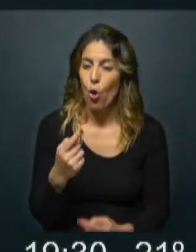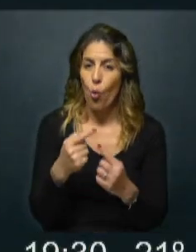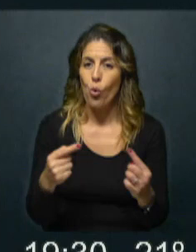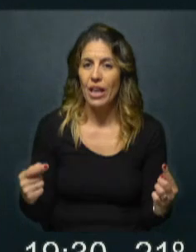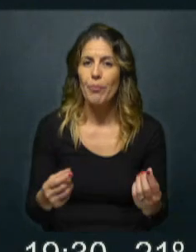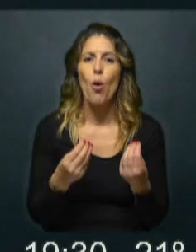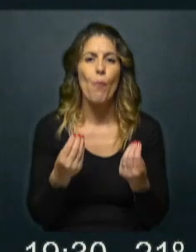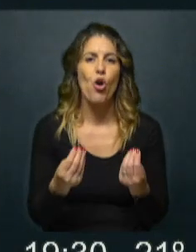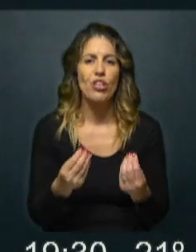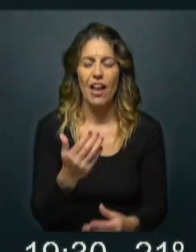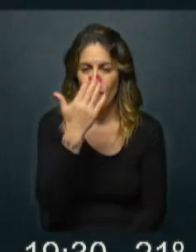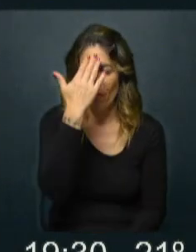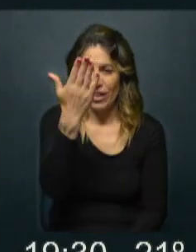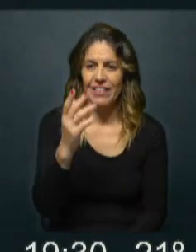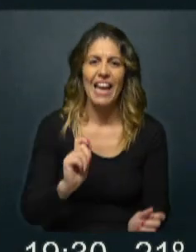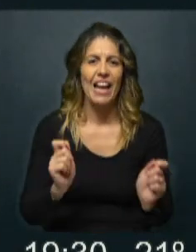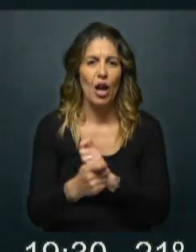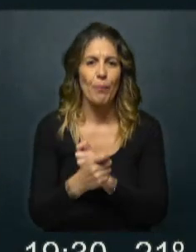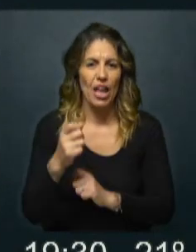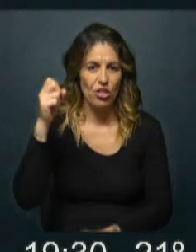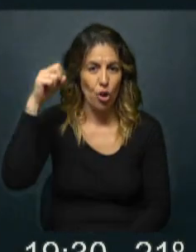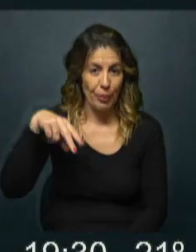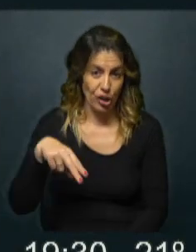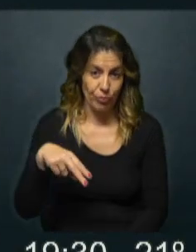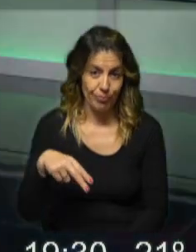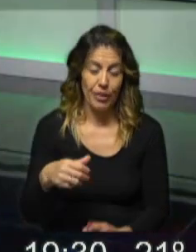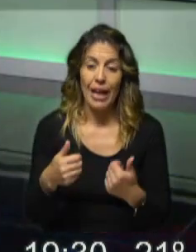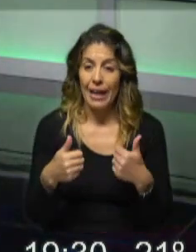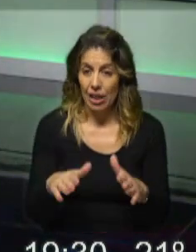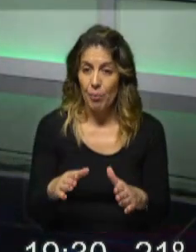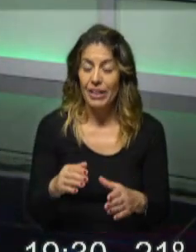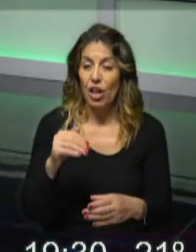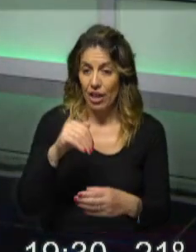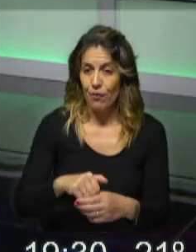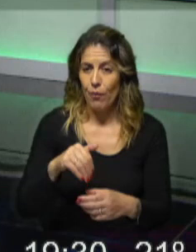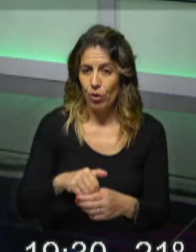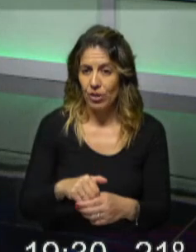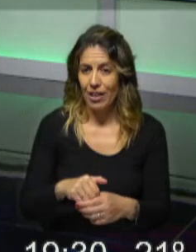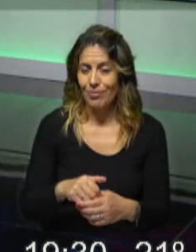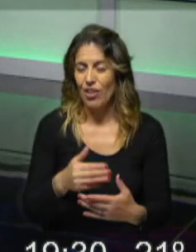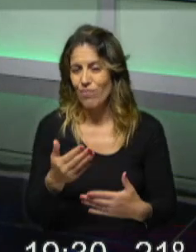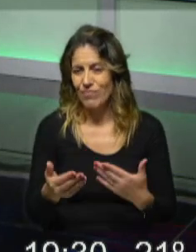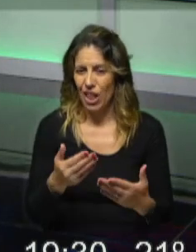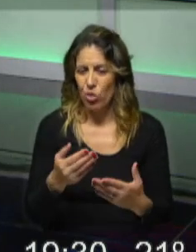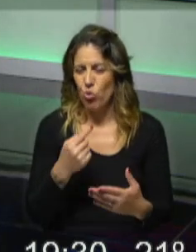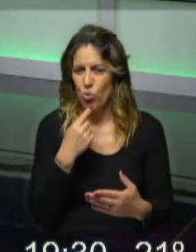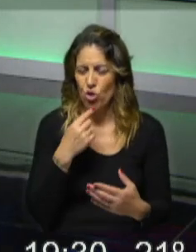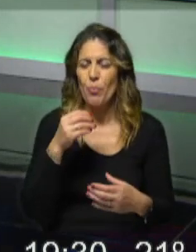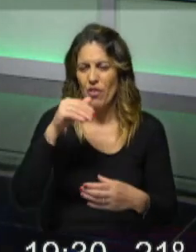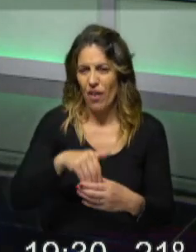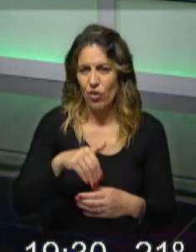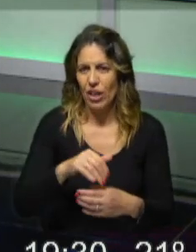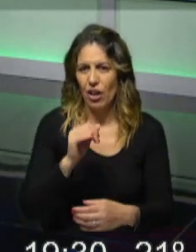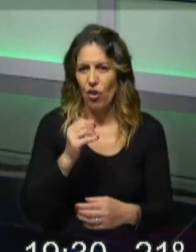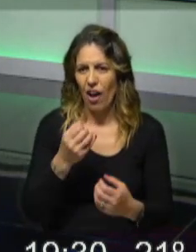de Por qué el frente amplio cambia de posición es decir si inicialmente y lo iba a votar aunque fuera regañadientes porque cambia